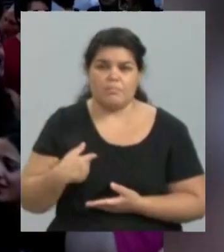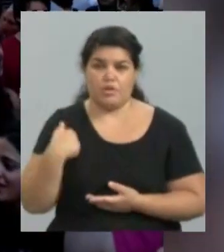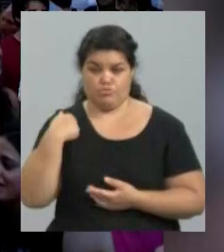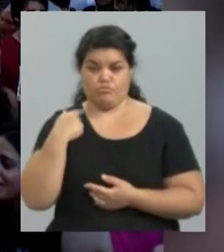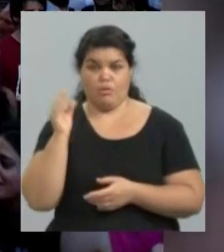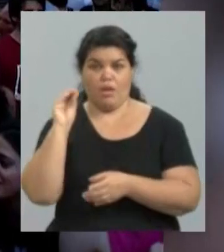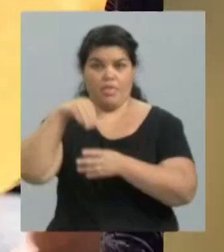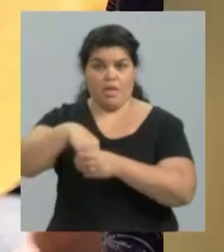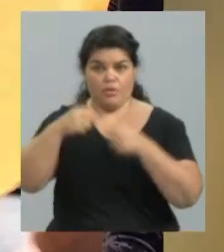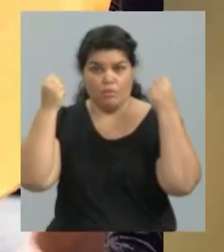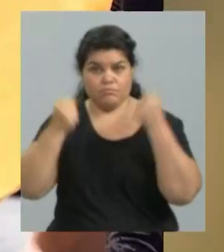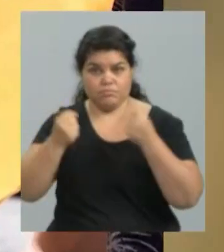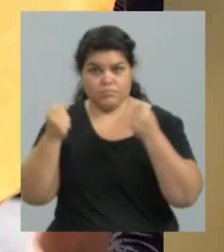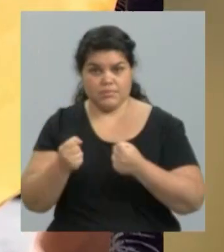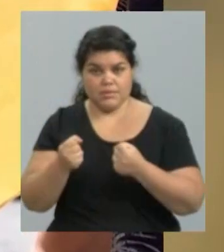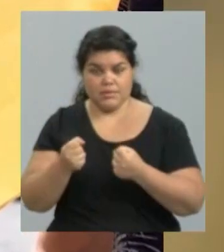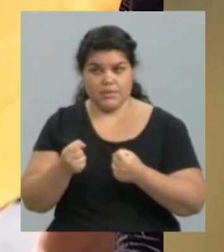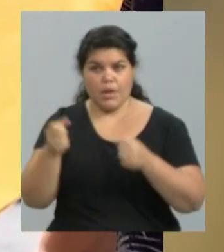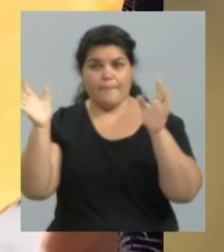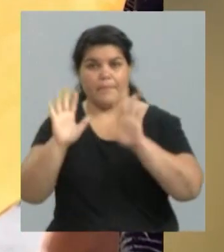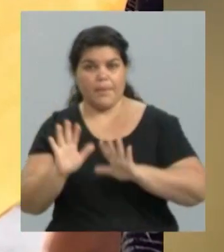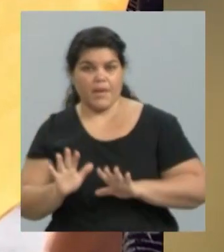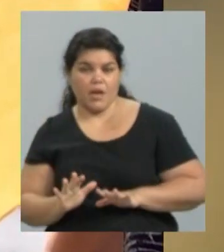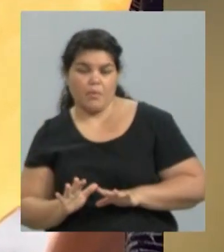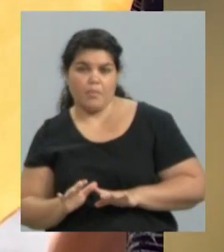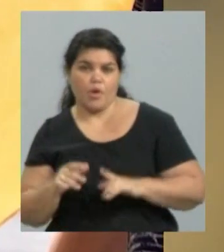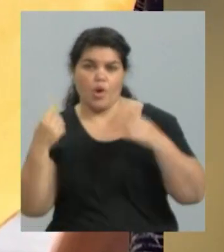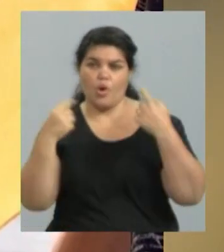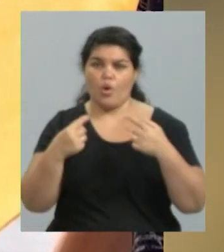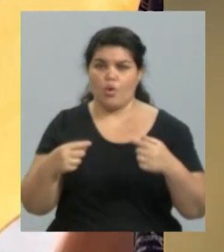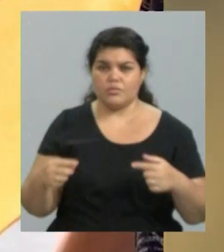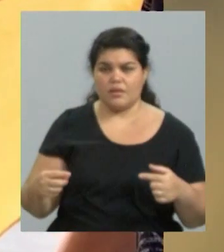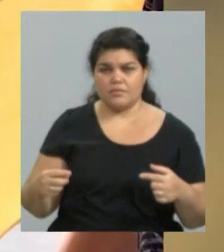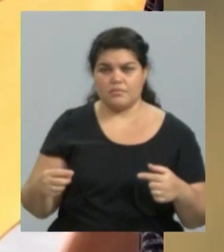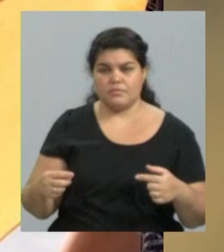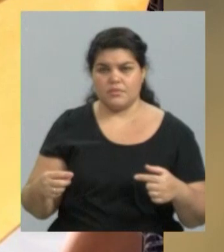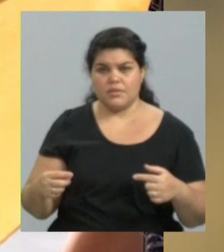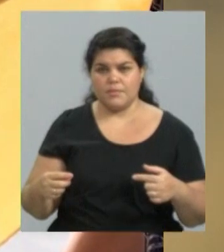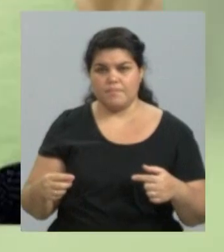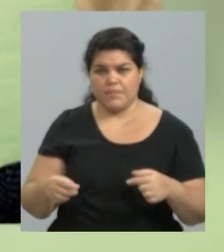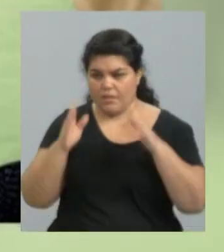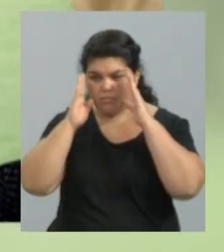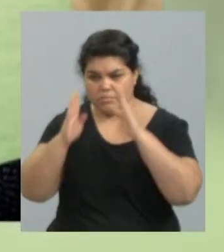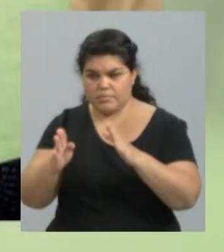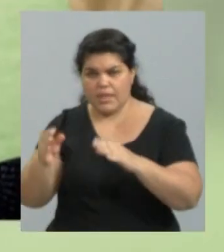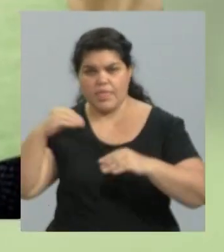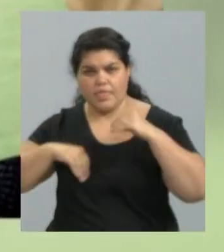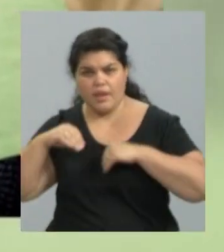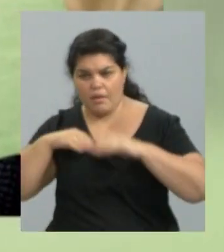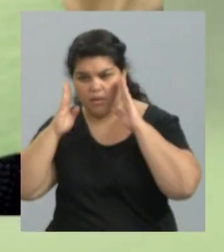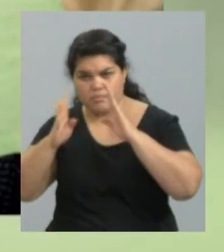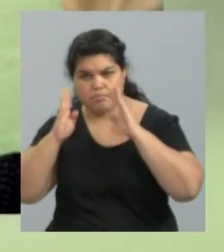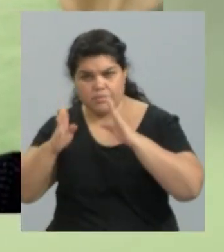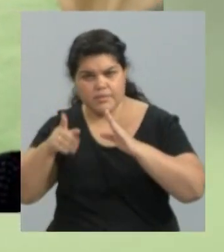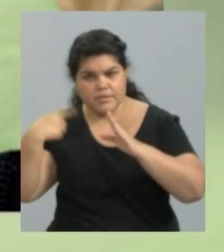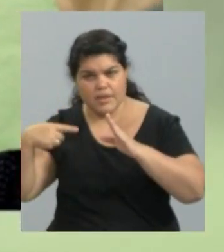en la CLIC, estábamos organizando cosas que tenían que ver con las trabas. Desde la CLIC, yo siempre